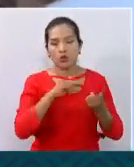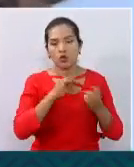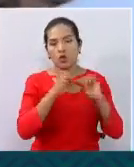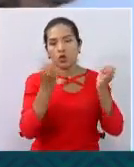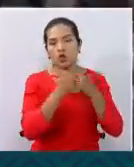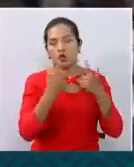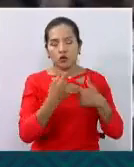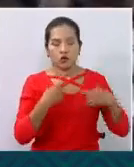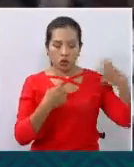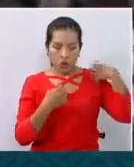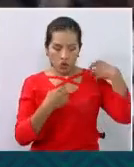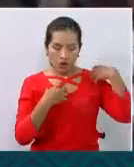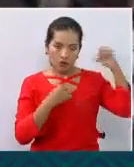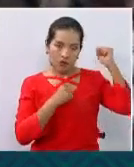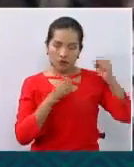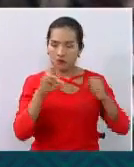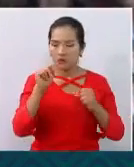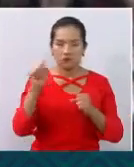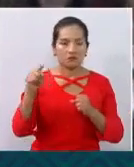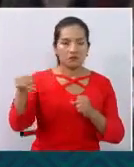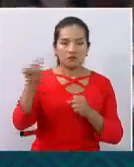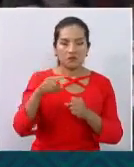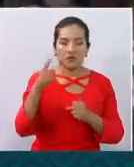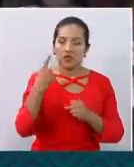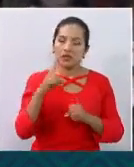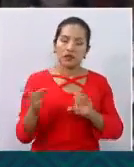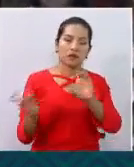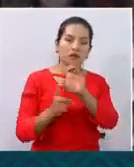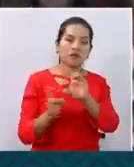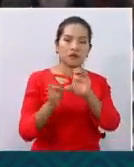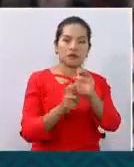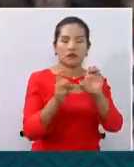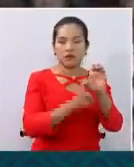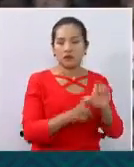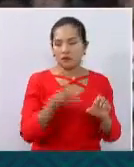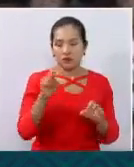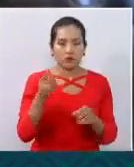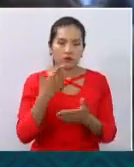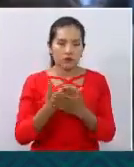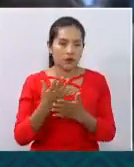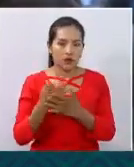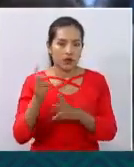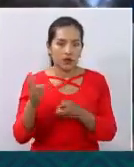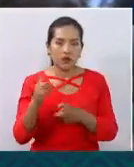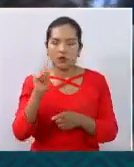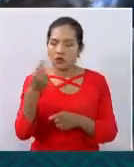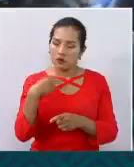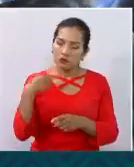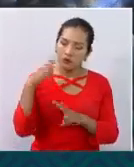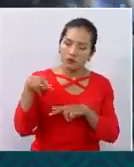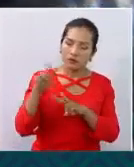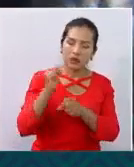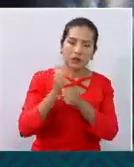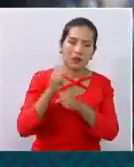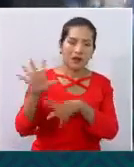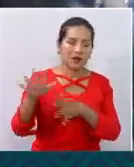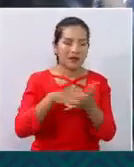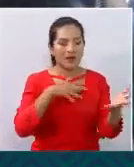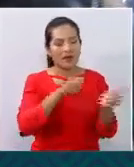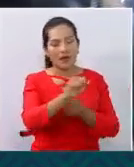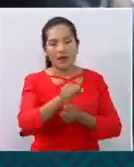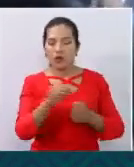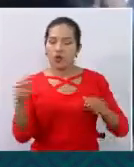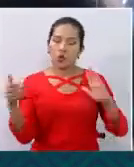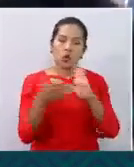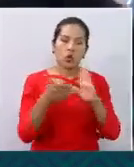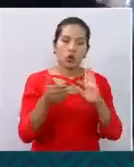organizaciones sociales, ya no colgandijos como estos dicen llamarse del instrumento político, y lo único que están haciendo es